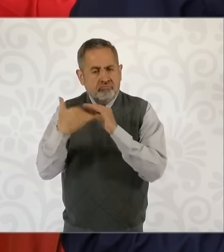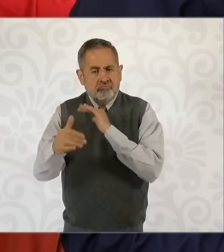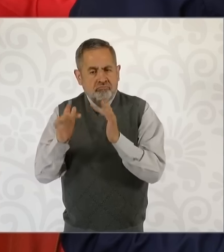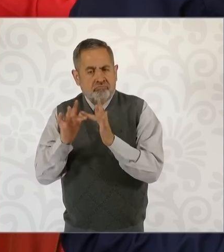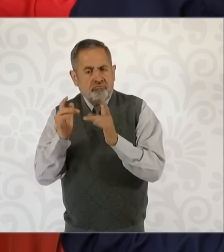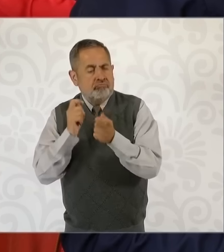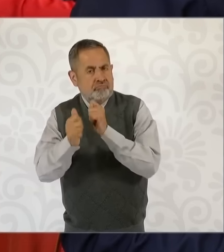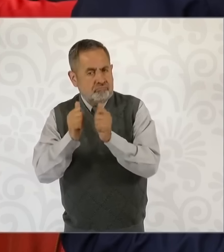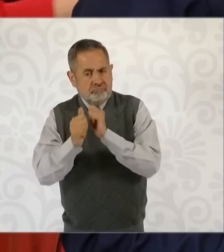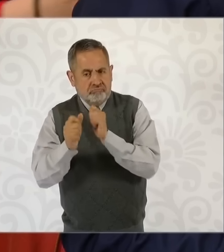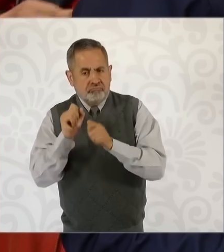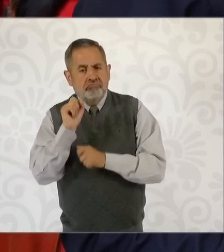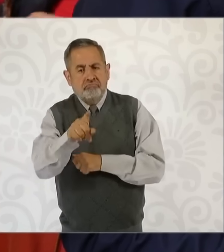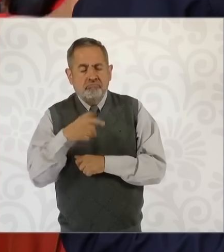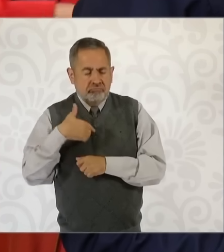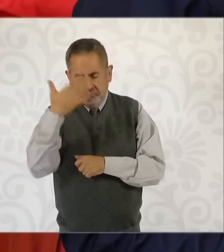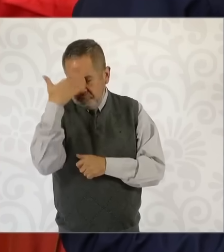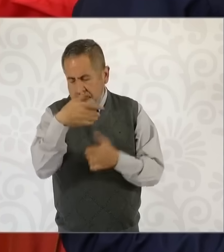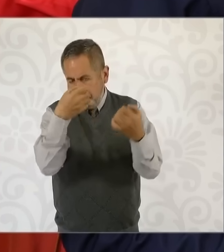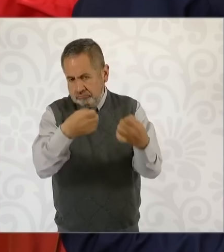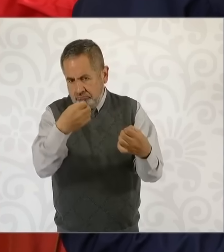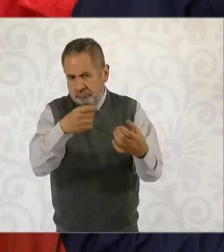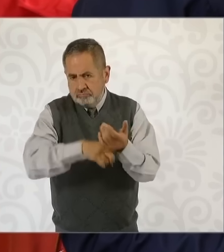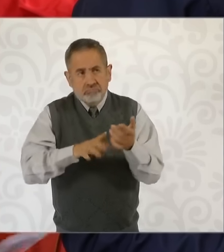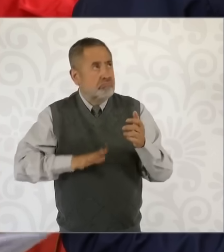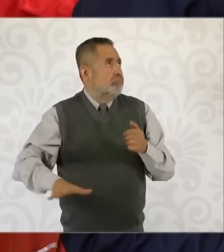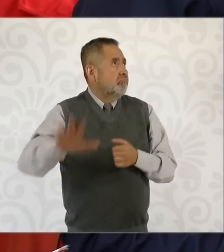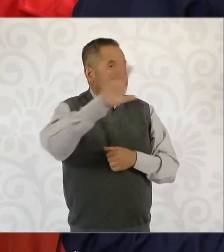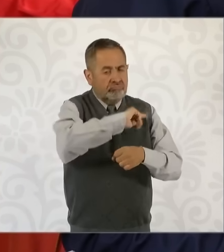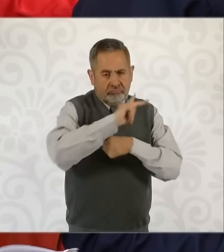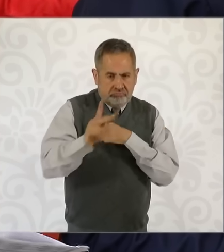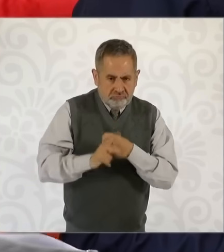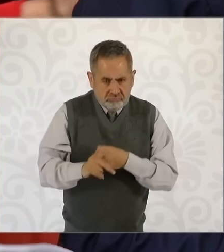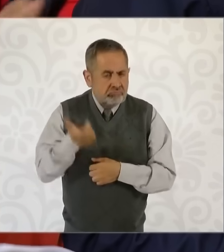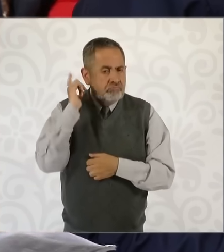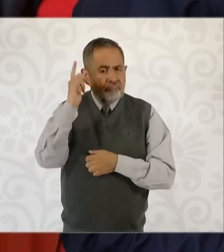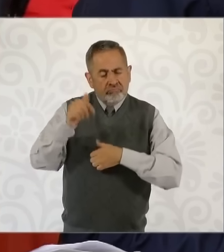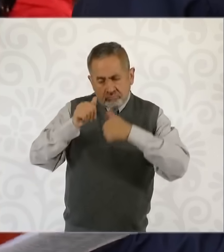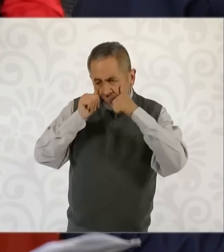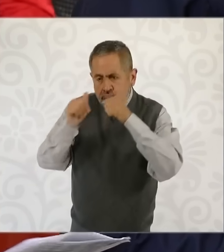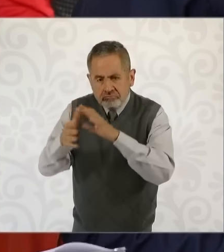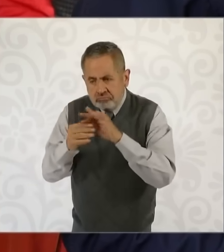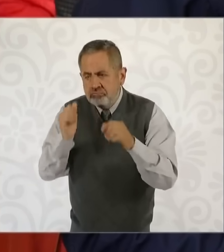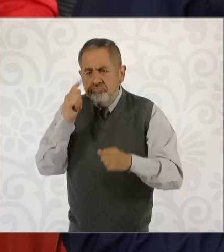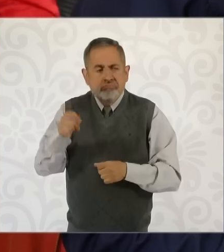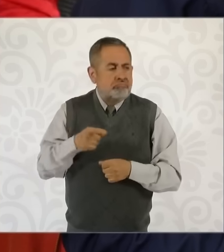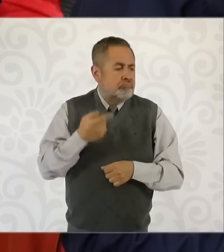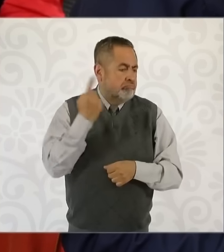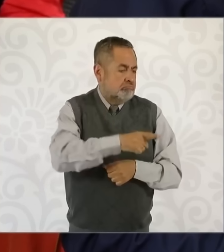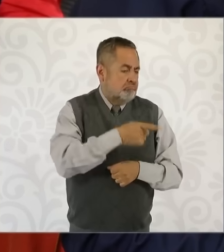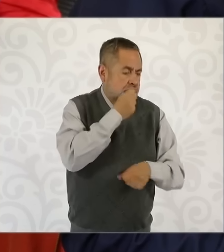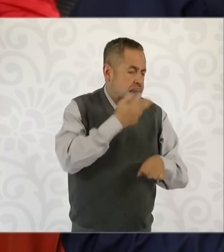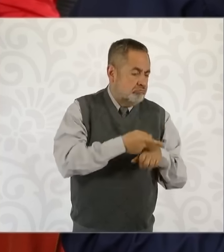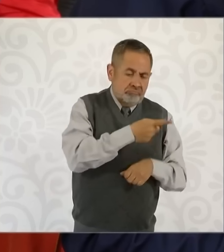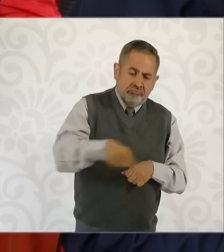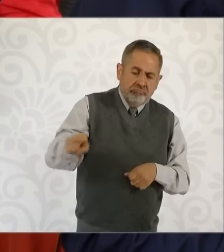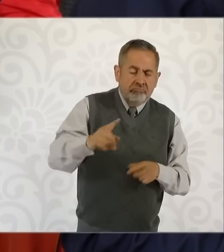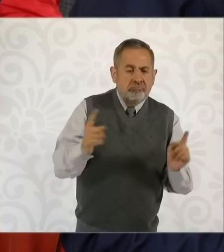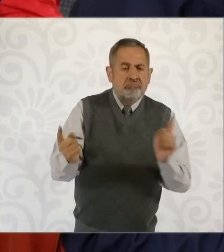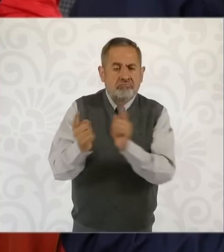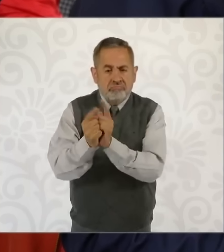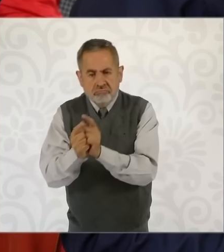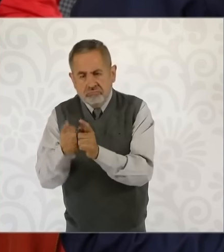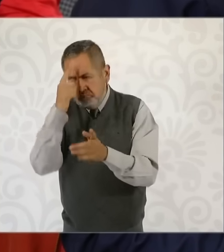Me gustaría, yo sé que tiene mucho trabajo en todo el país y ojalá que pudieran ponernos a alguien, sería mucho pedir, de